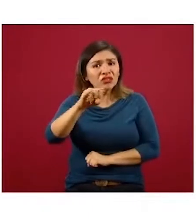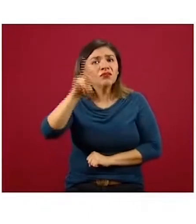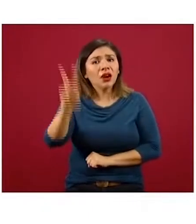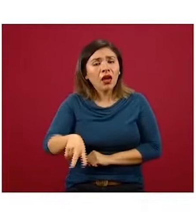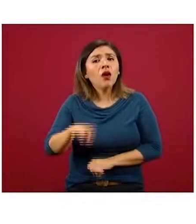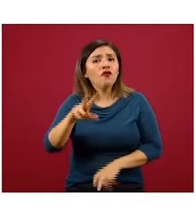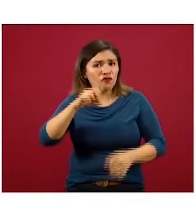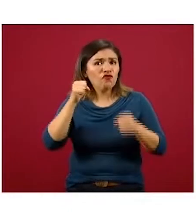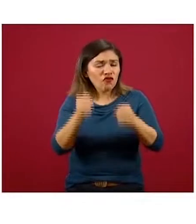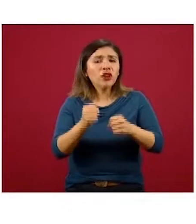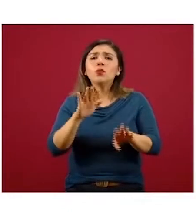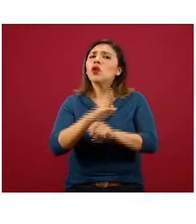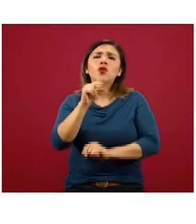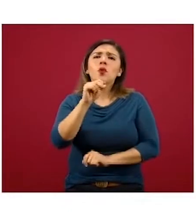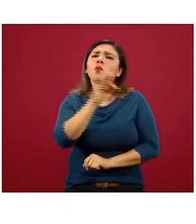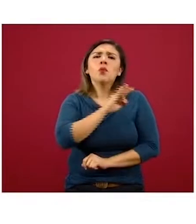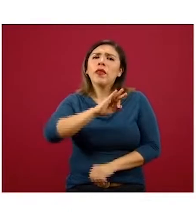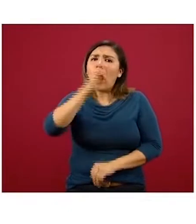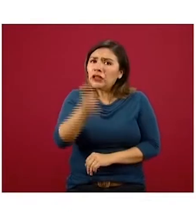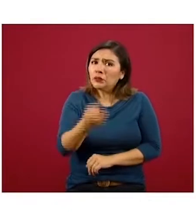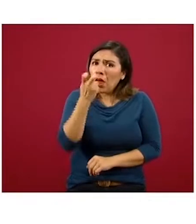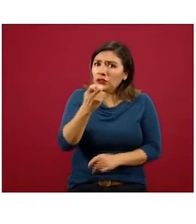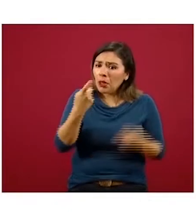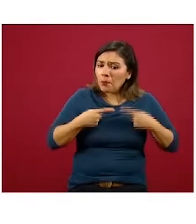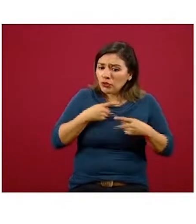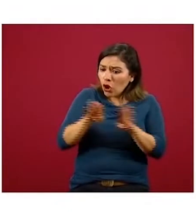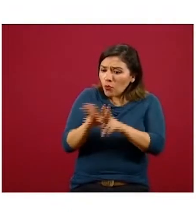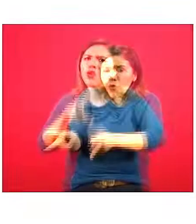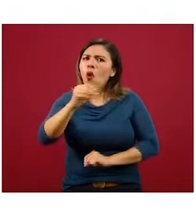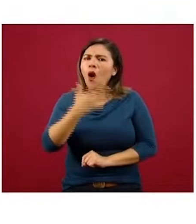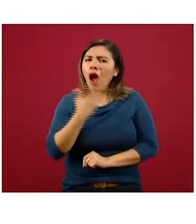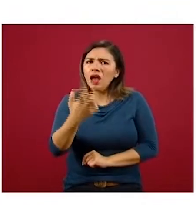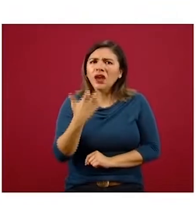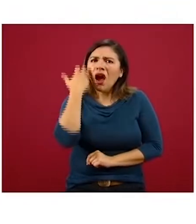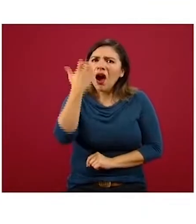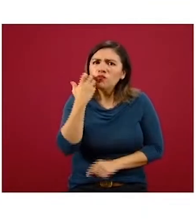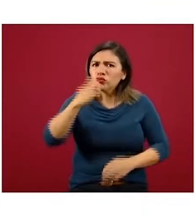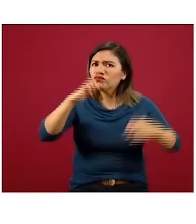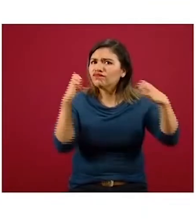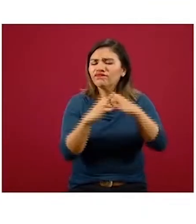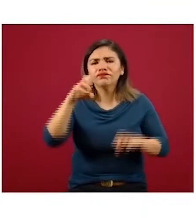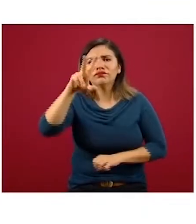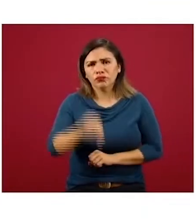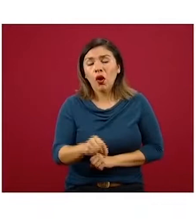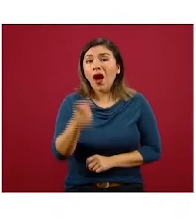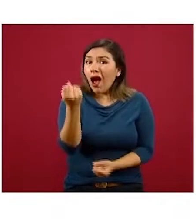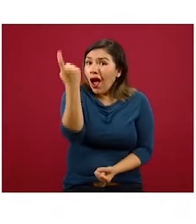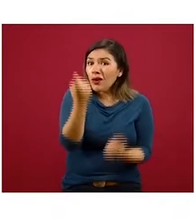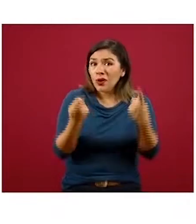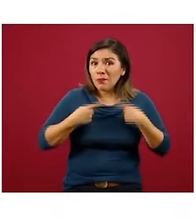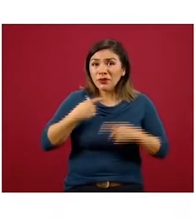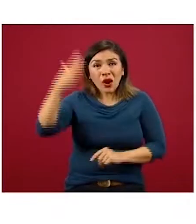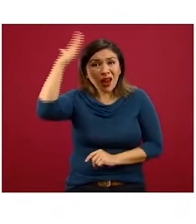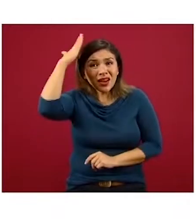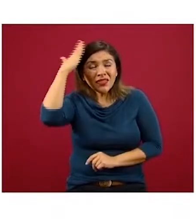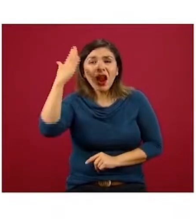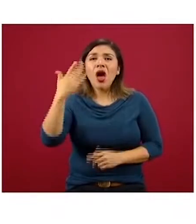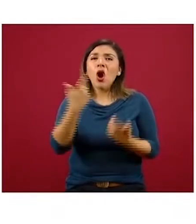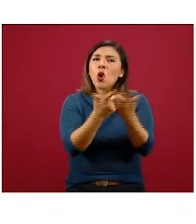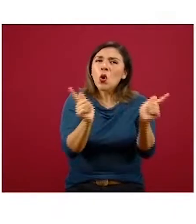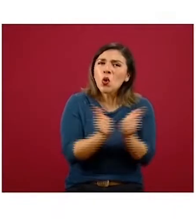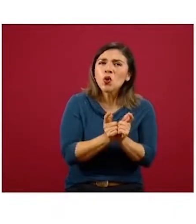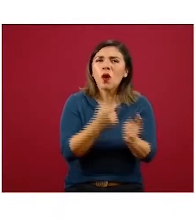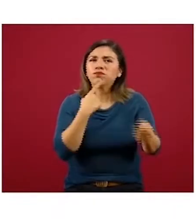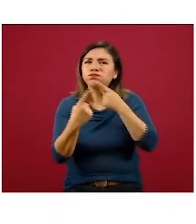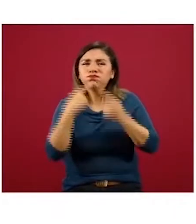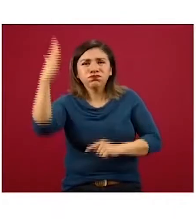porque no vamos a permitir que a los pescadores y acuicultores de México les quiten lo que es suyo. Sucede que líderes de cooperativas, de organizaciones,